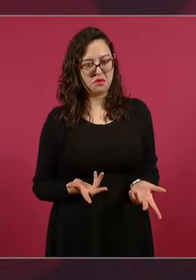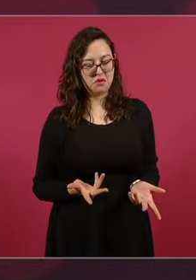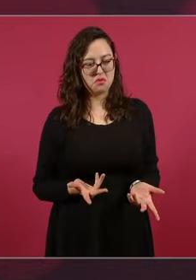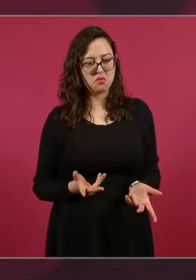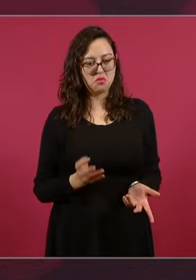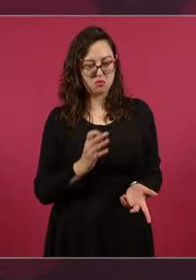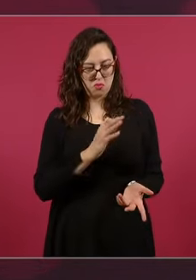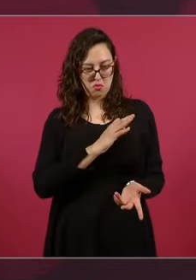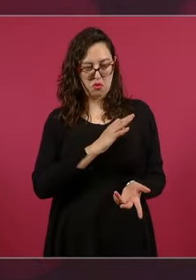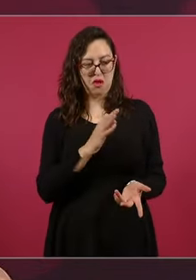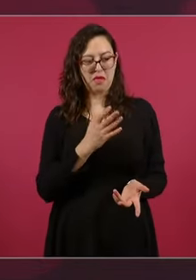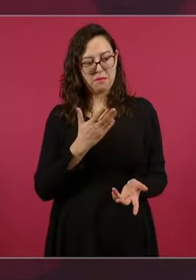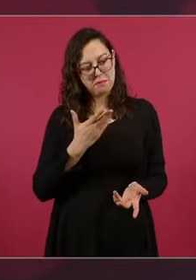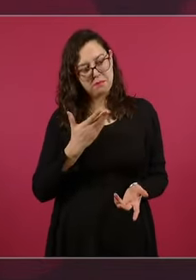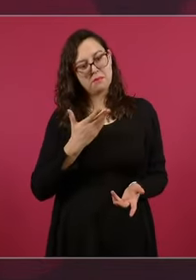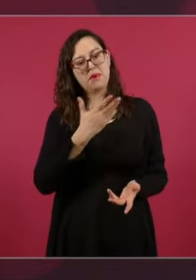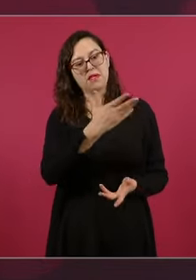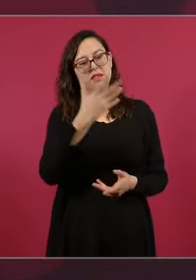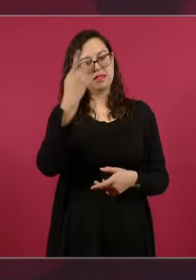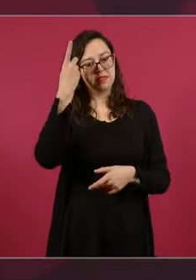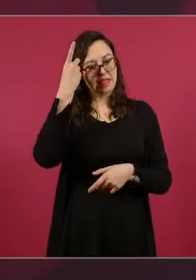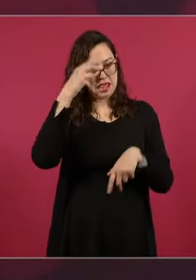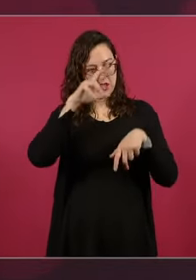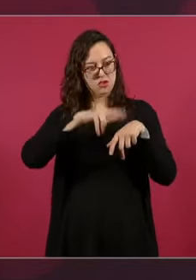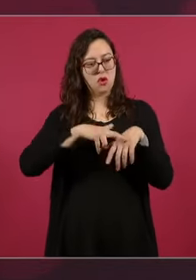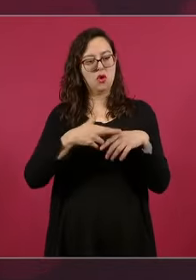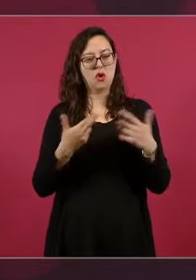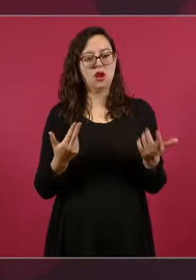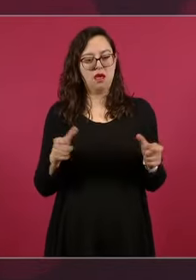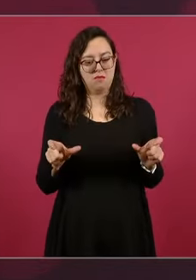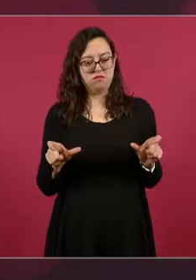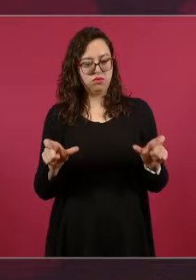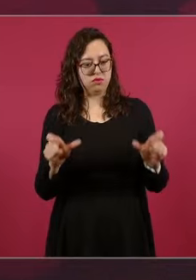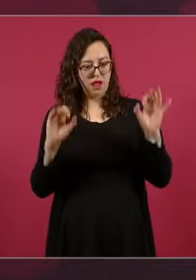pedía ser director de una aduana,